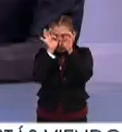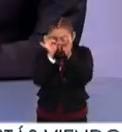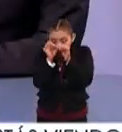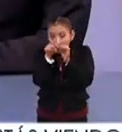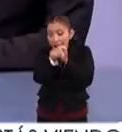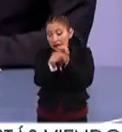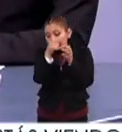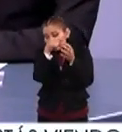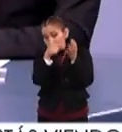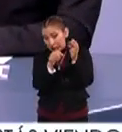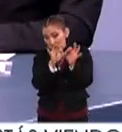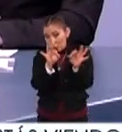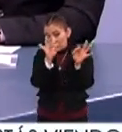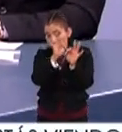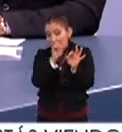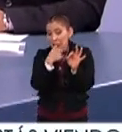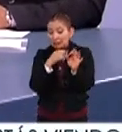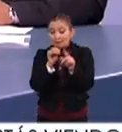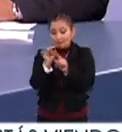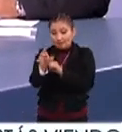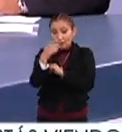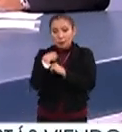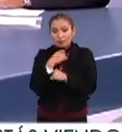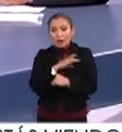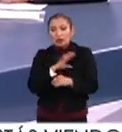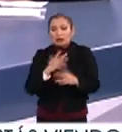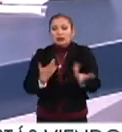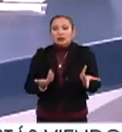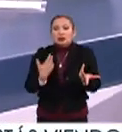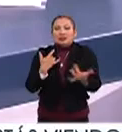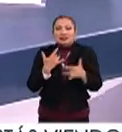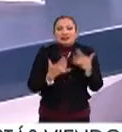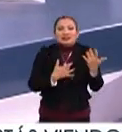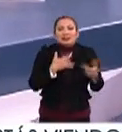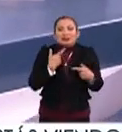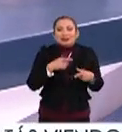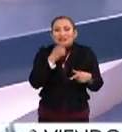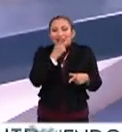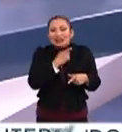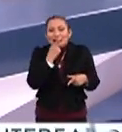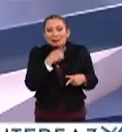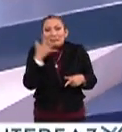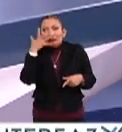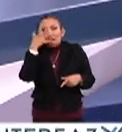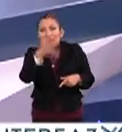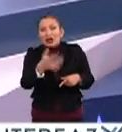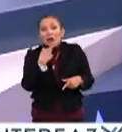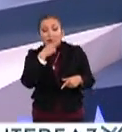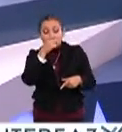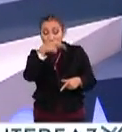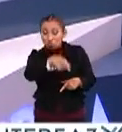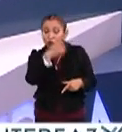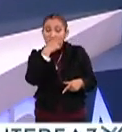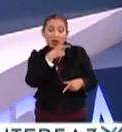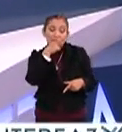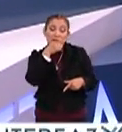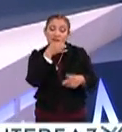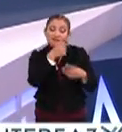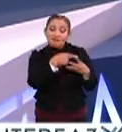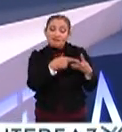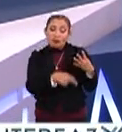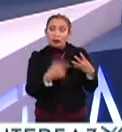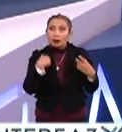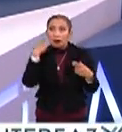son aspectos importantes y que causan bastante miedo o ruido en los pacientes con diabetes, que justamente cuando les diagnostican diabetes,